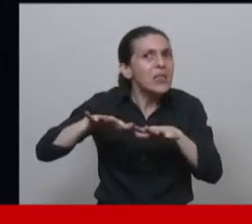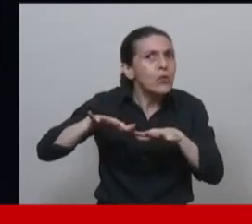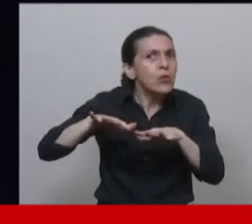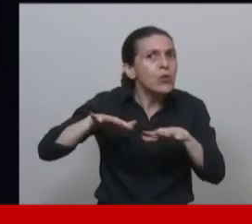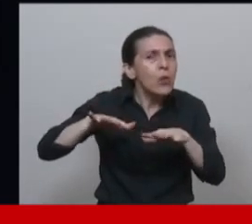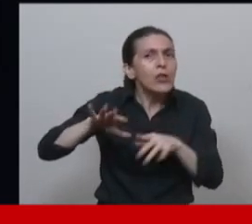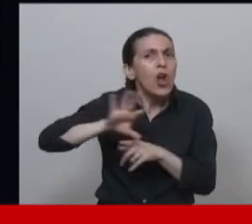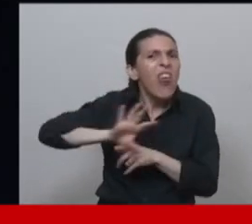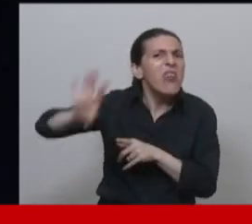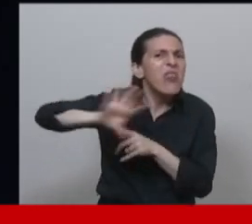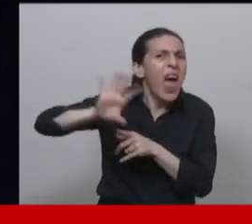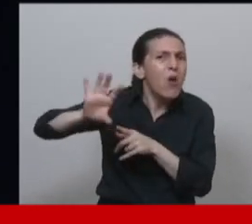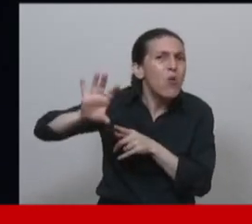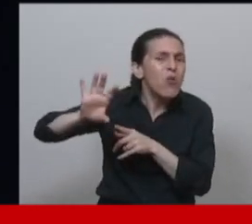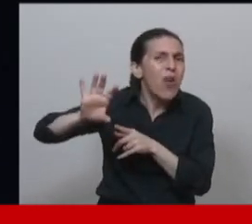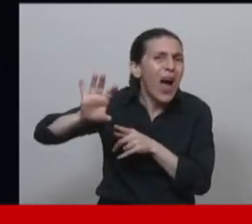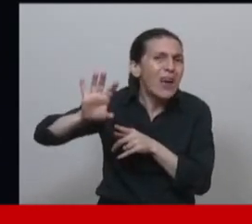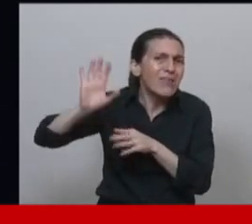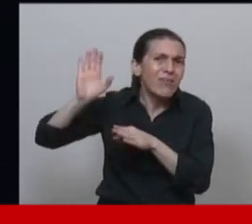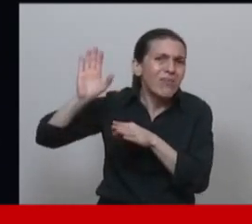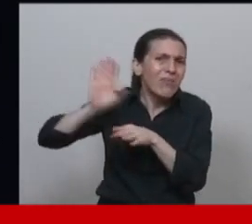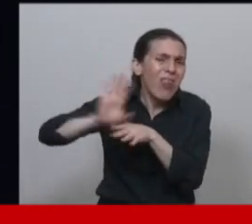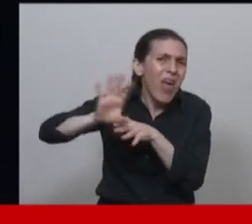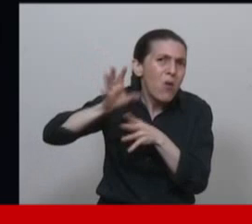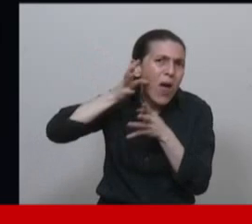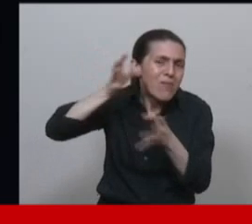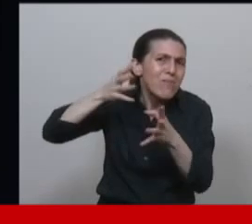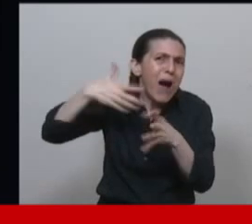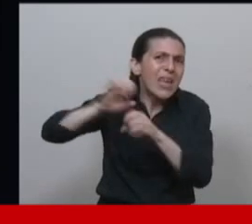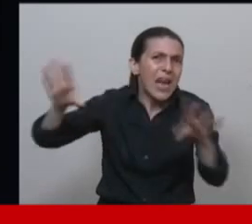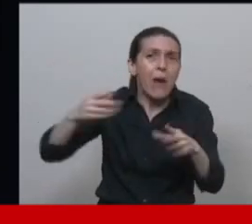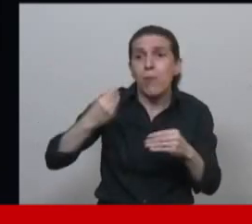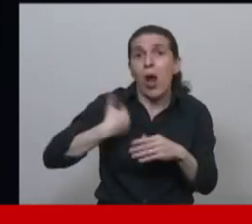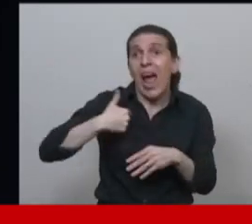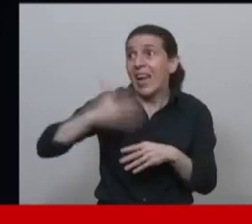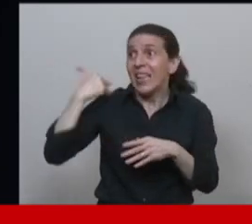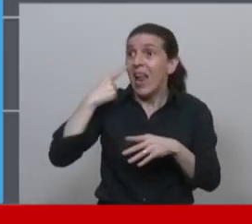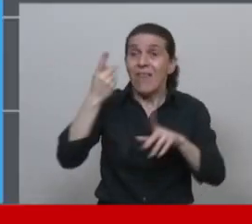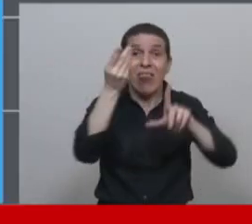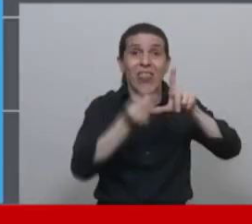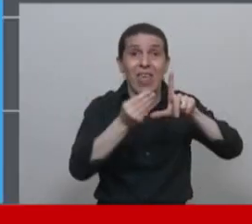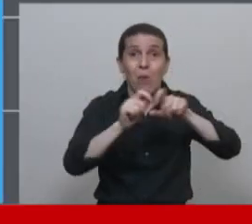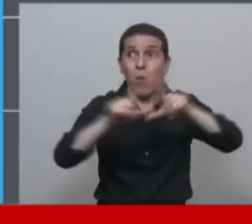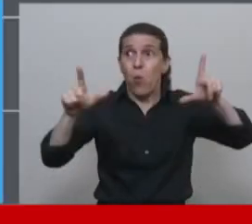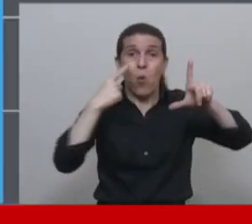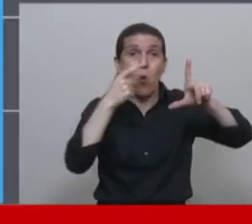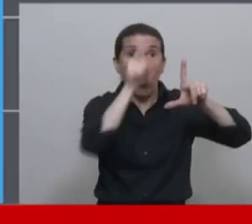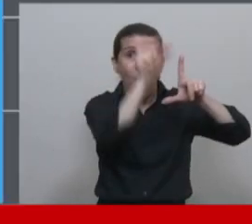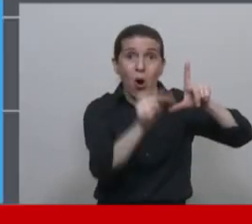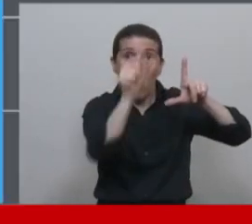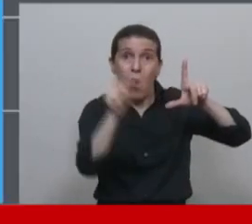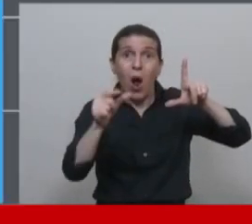externo insostenible. Argentina tenía una carga de deuda, como ven en este gráfico, con los